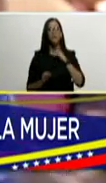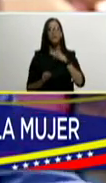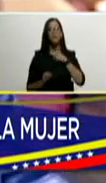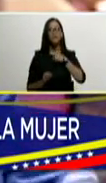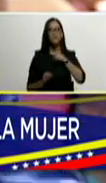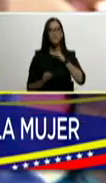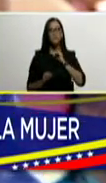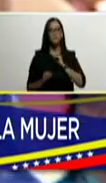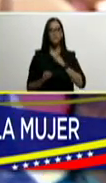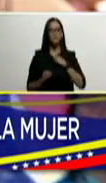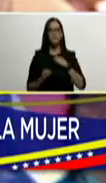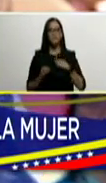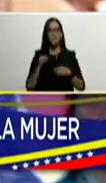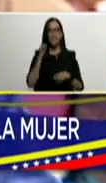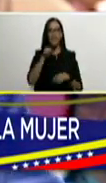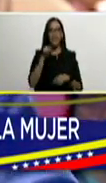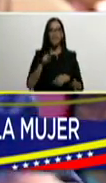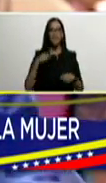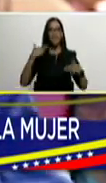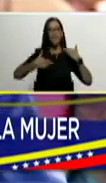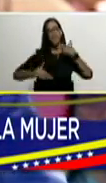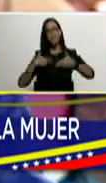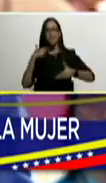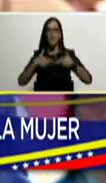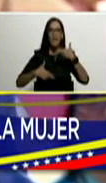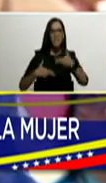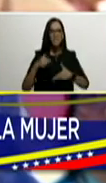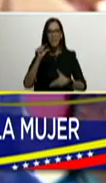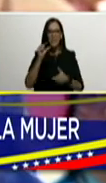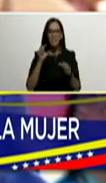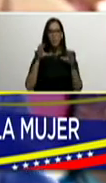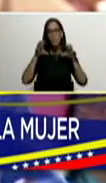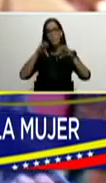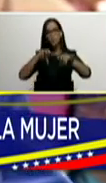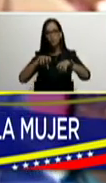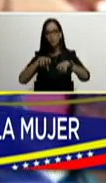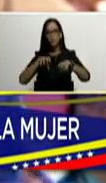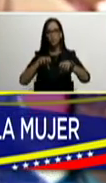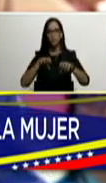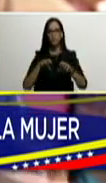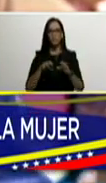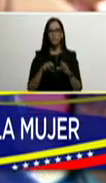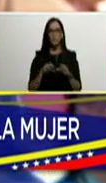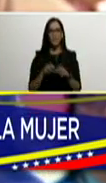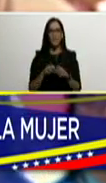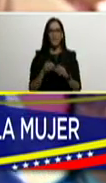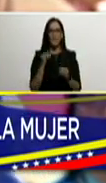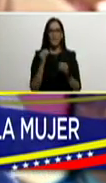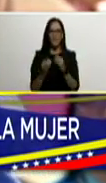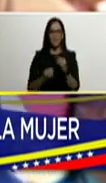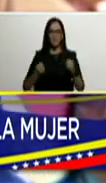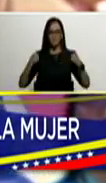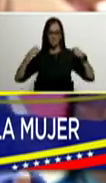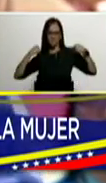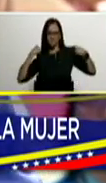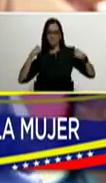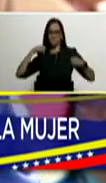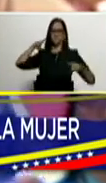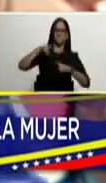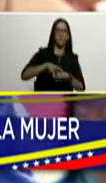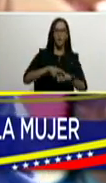de que ese delincuente, ese pequeño monstruo que ejerciendo la fuerza bruta en contra de un